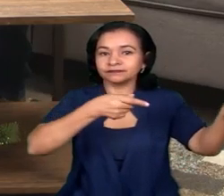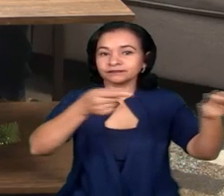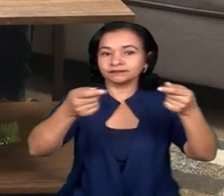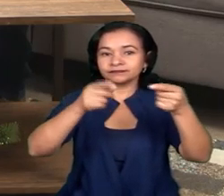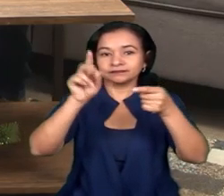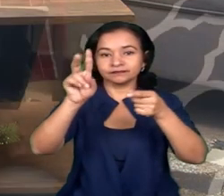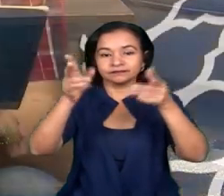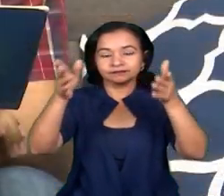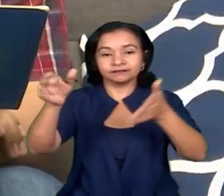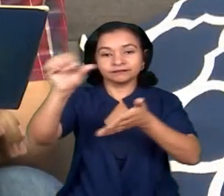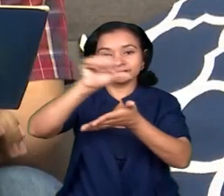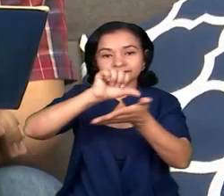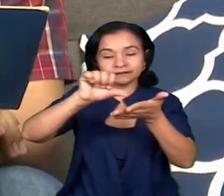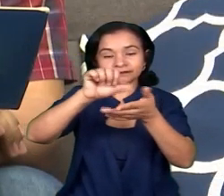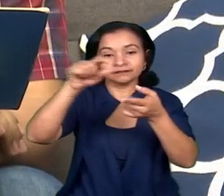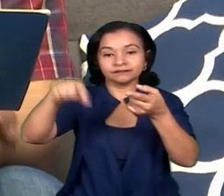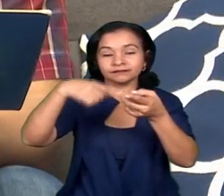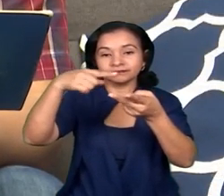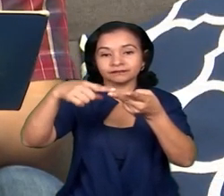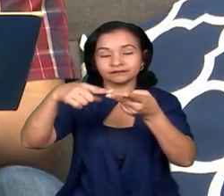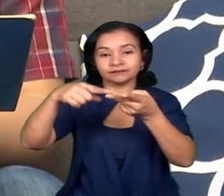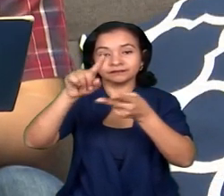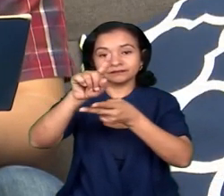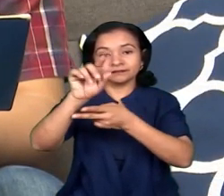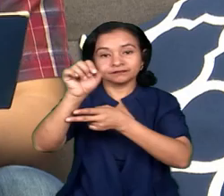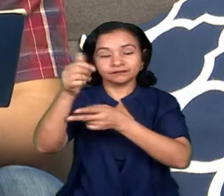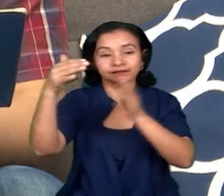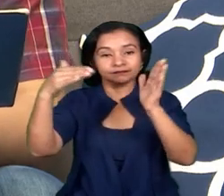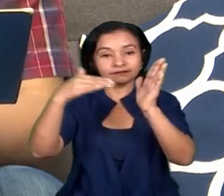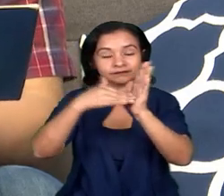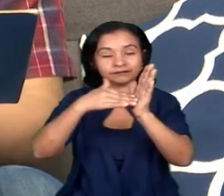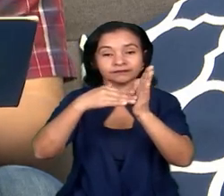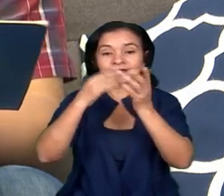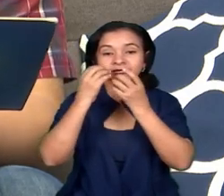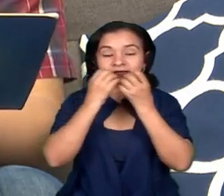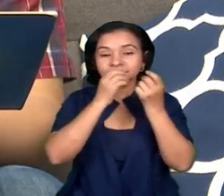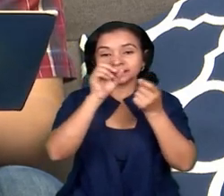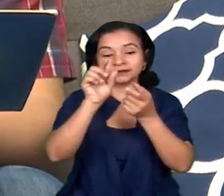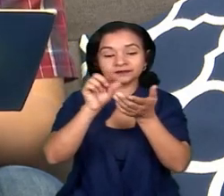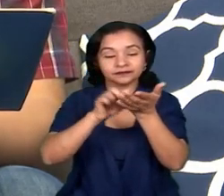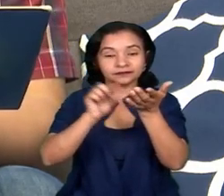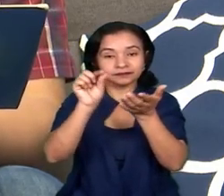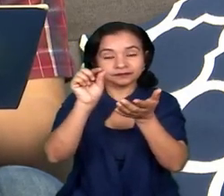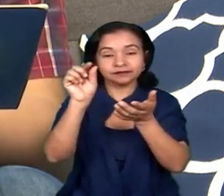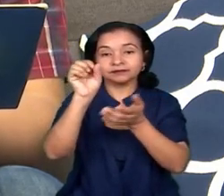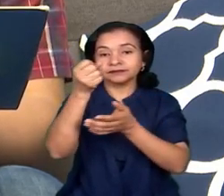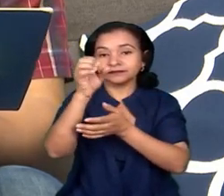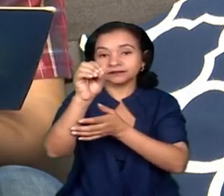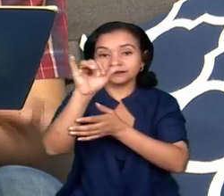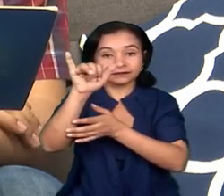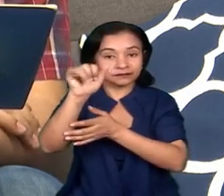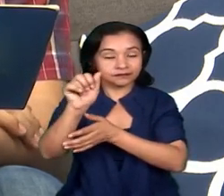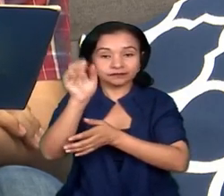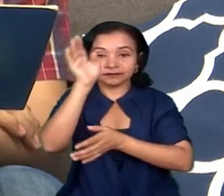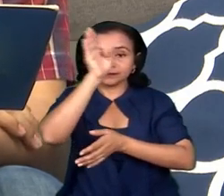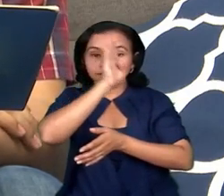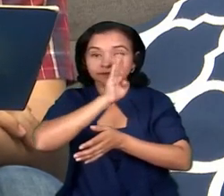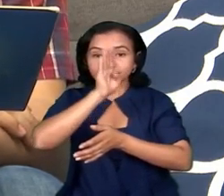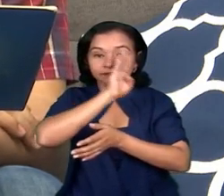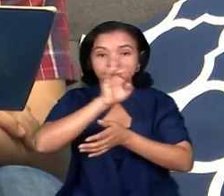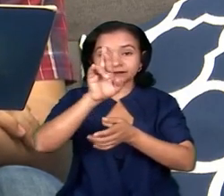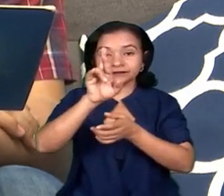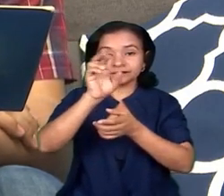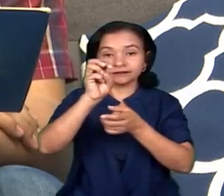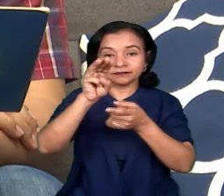2 toneladas de aceite de palma y un granelero con 16.000 toneladas de maíz, trigo y soya. De igual forma, en Bluefields, El Rama y